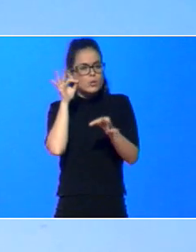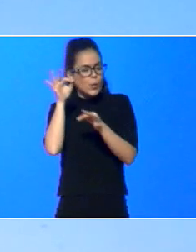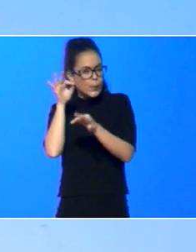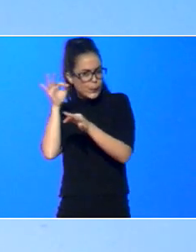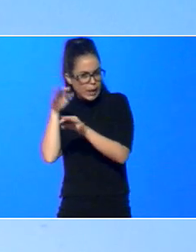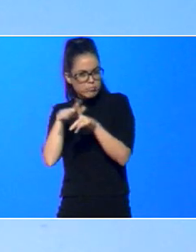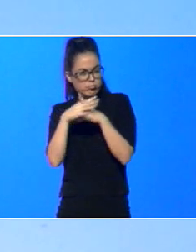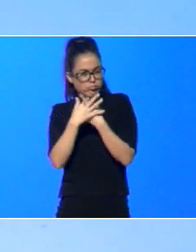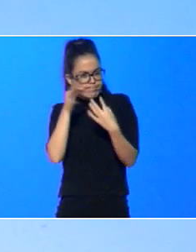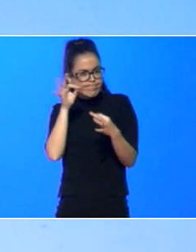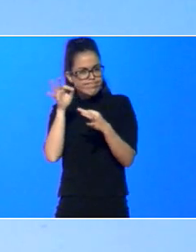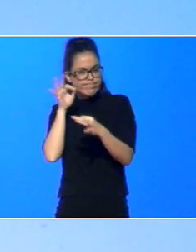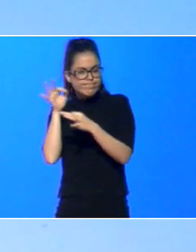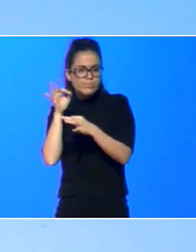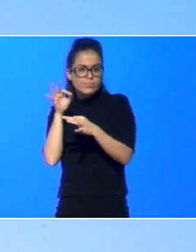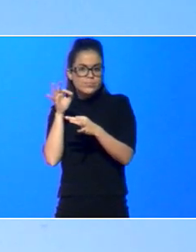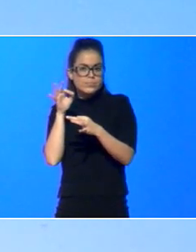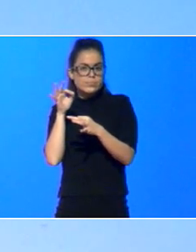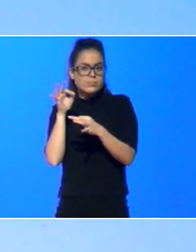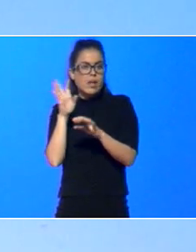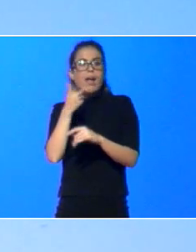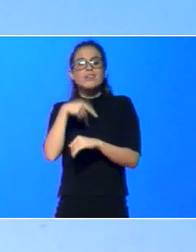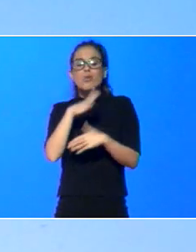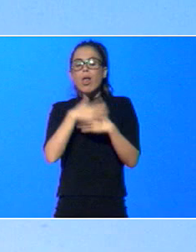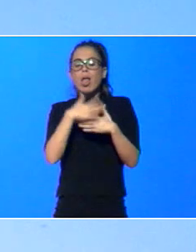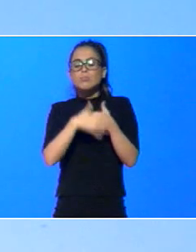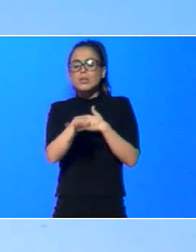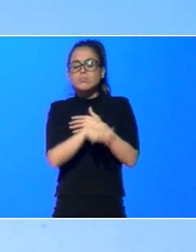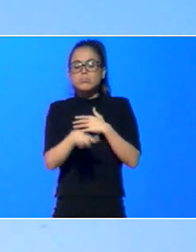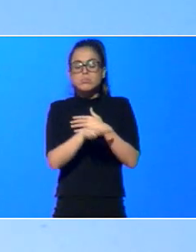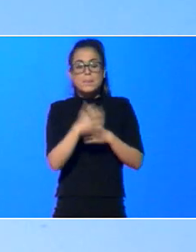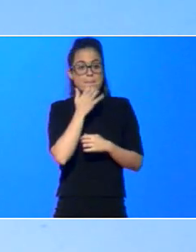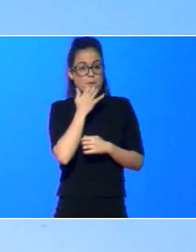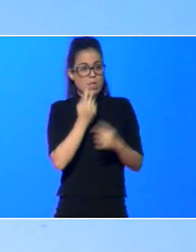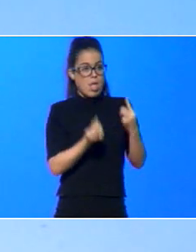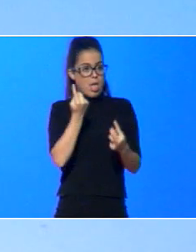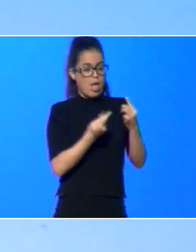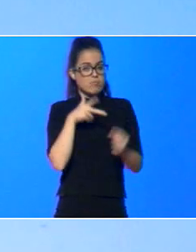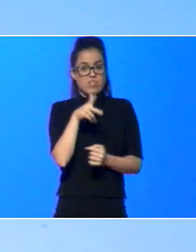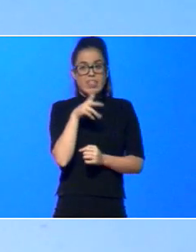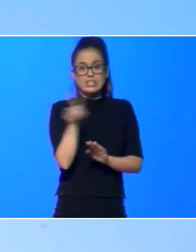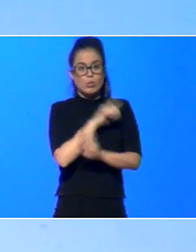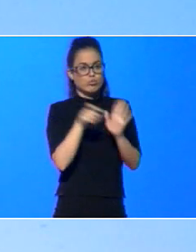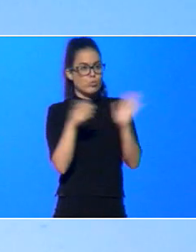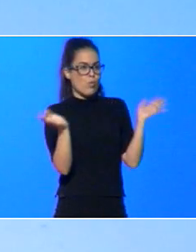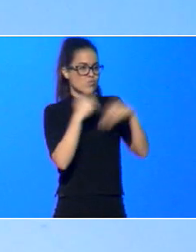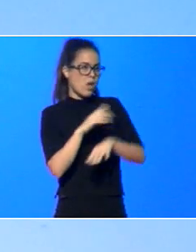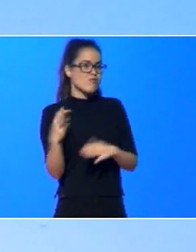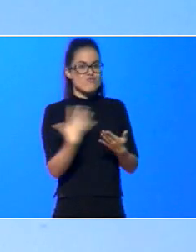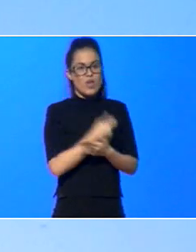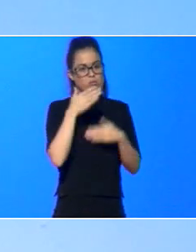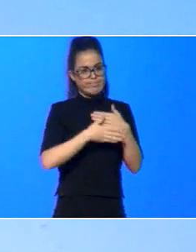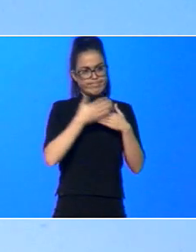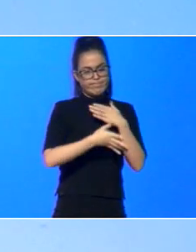qué supuestos podemos establecer límites porque no hay derechos absolutos todos los derechos son limitados pero